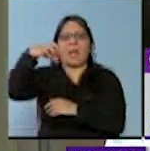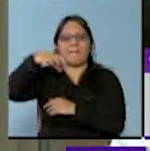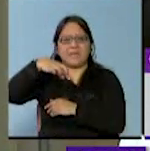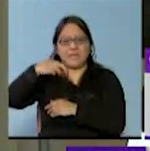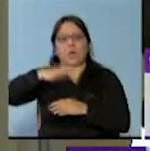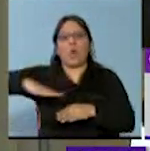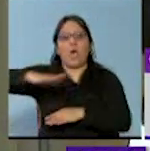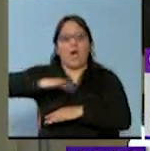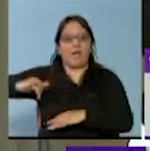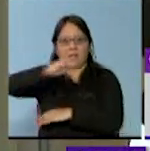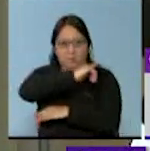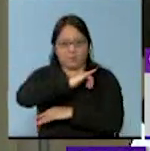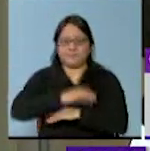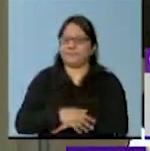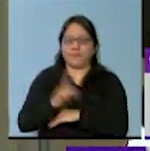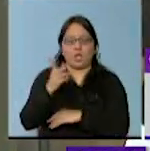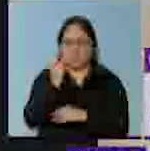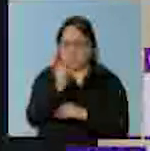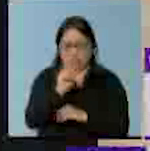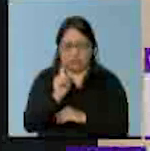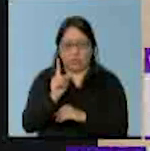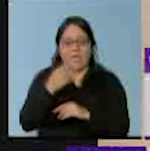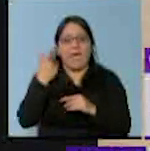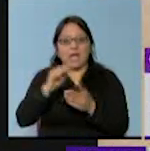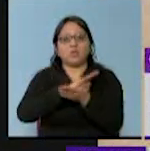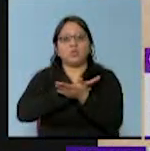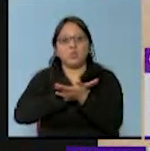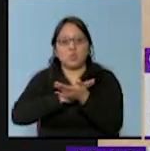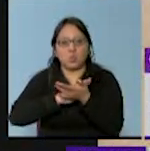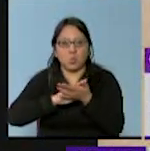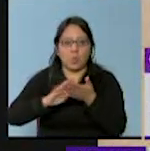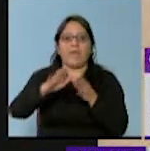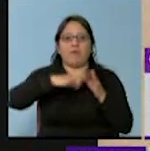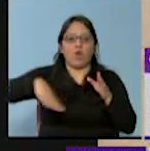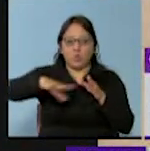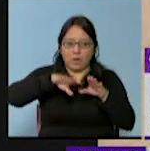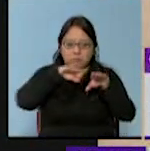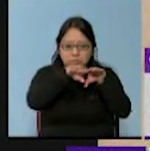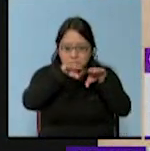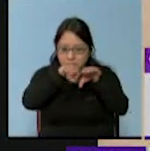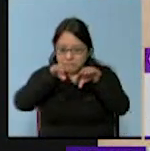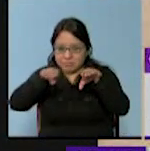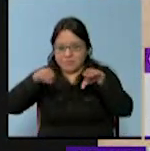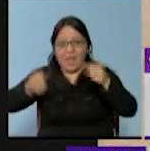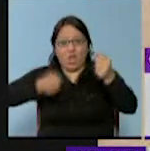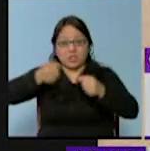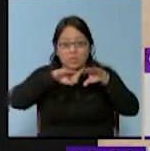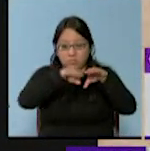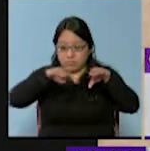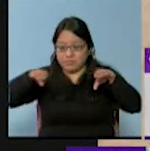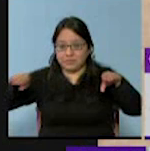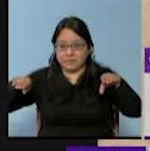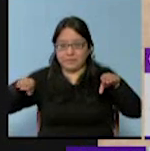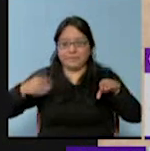destacar acá que se tuvo que armar una nueva plaza de estacionamiento obviamente esto porque en ese sector donde estaciona van los vehículos que por algún motivo